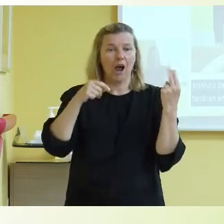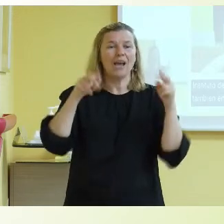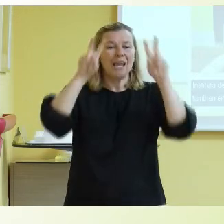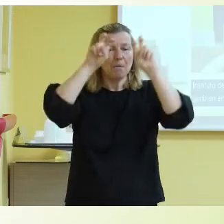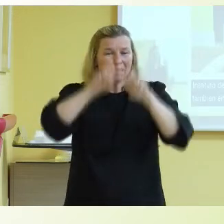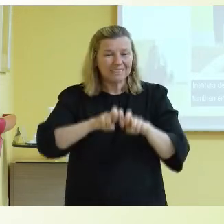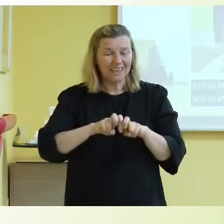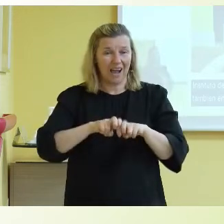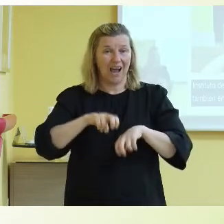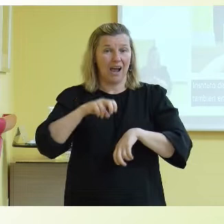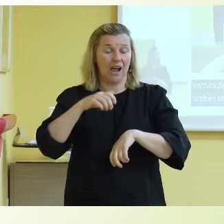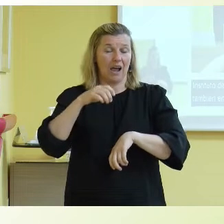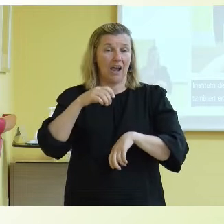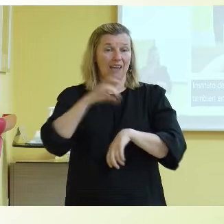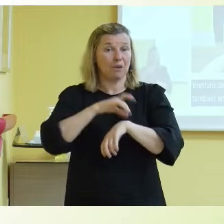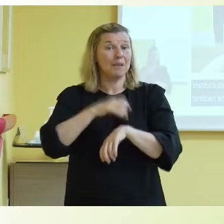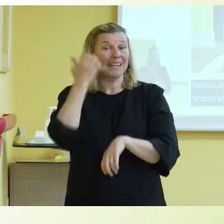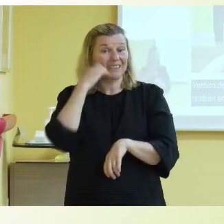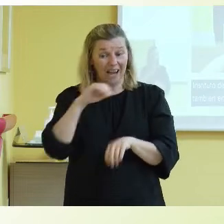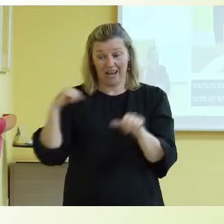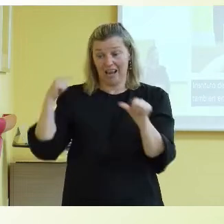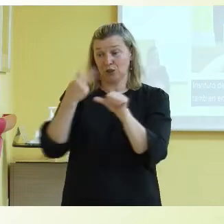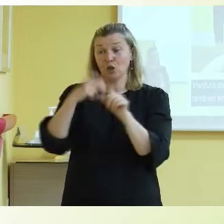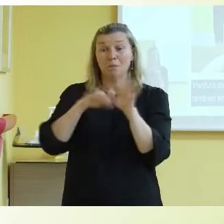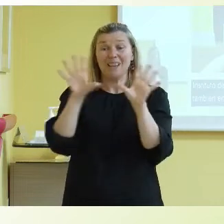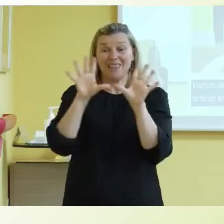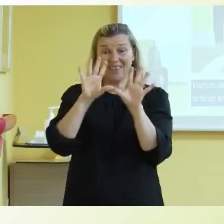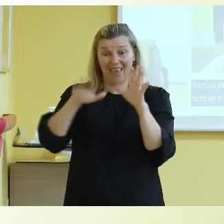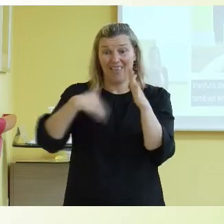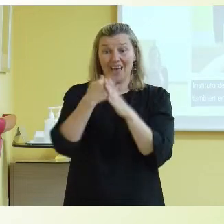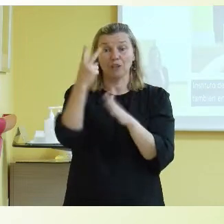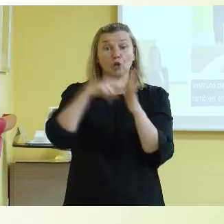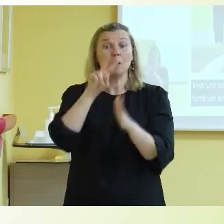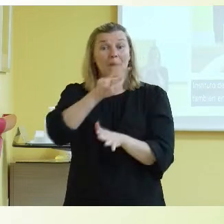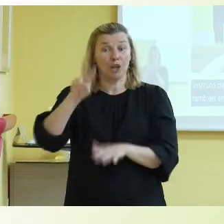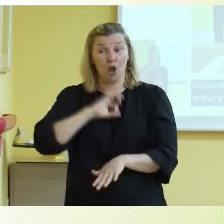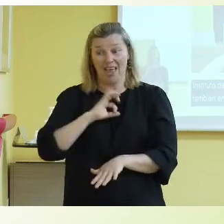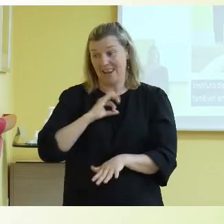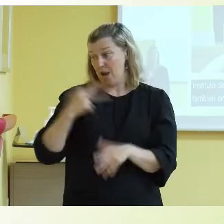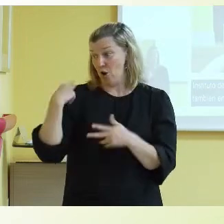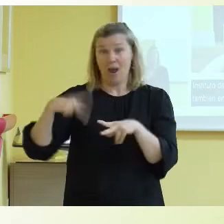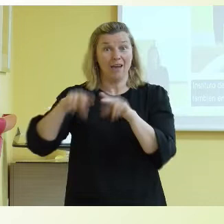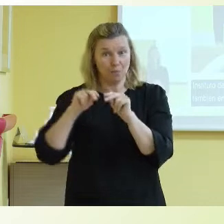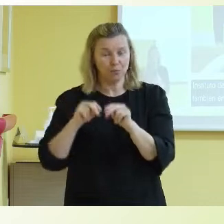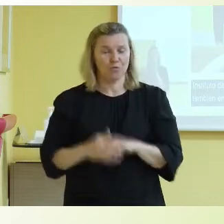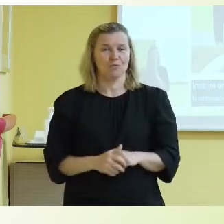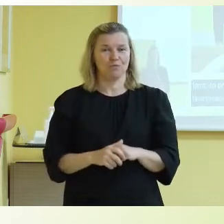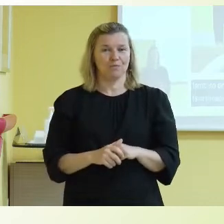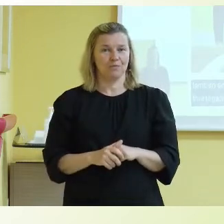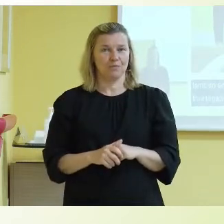Raras del Carlos III, desde el 2010 hasta enero del 2022, o sea que hasta hace nada.